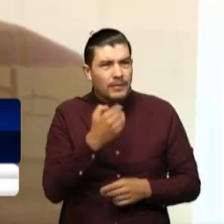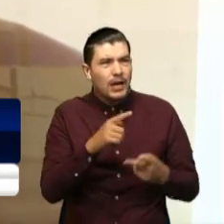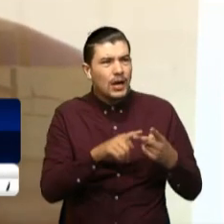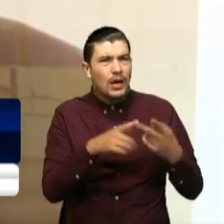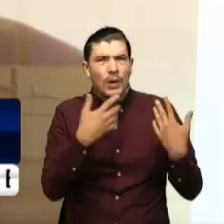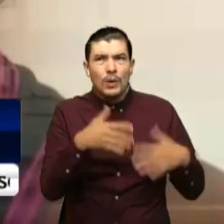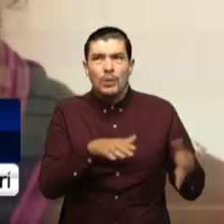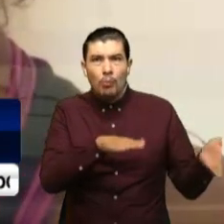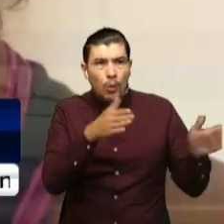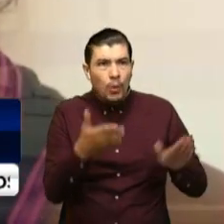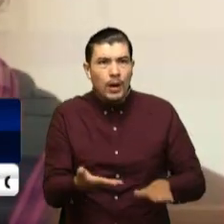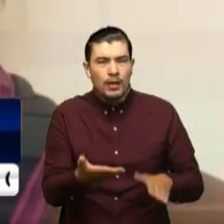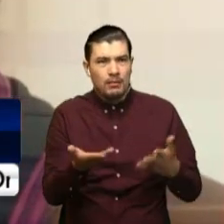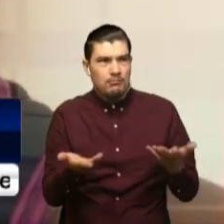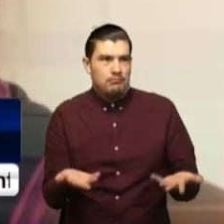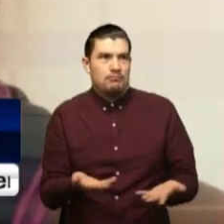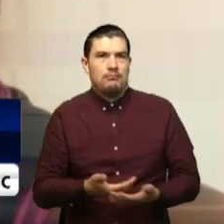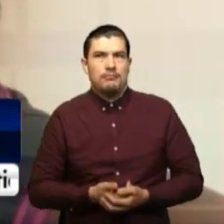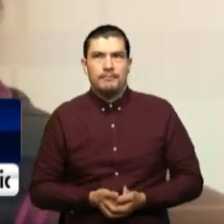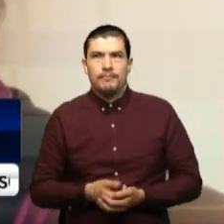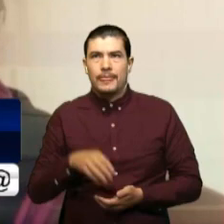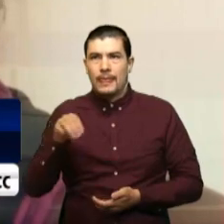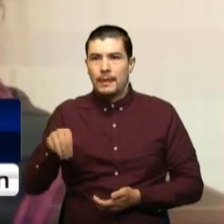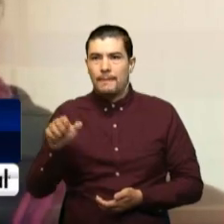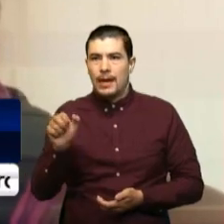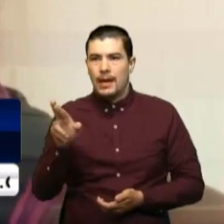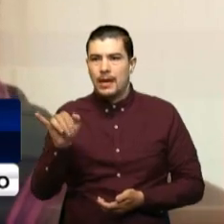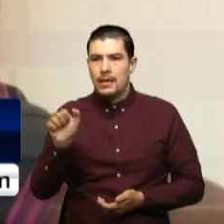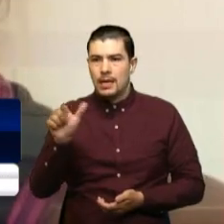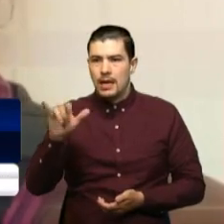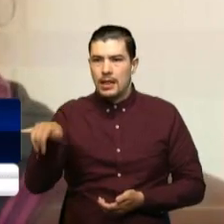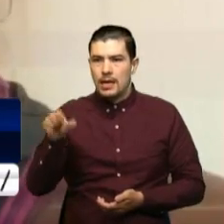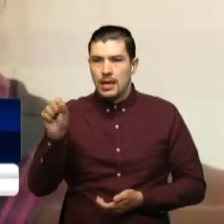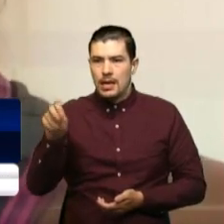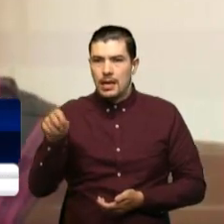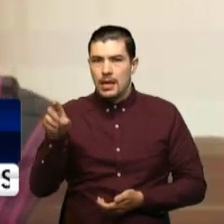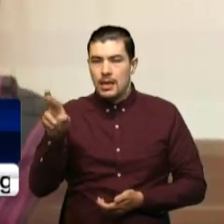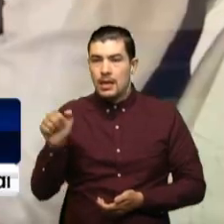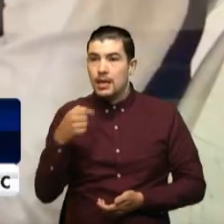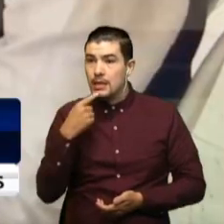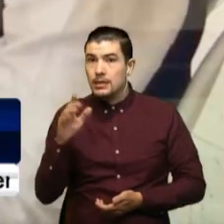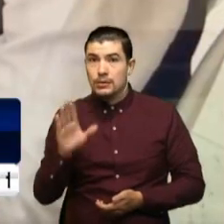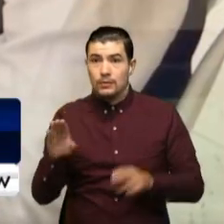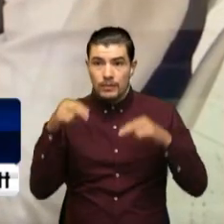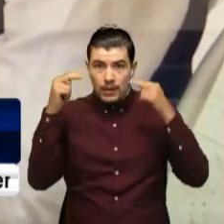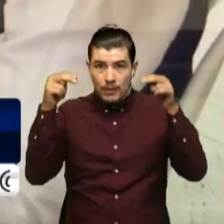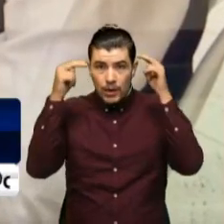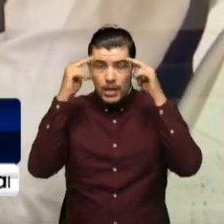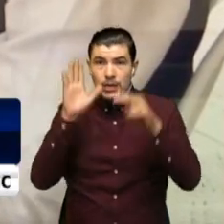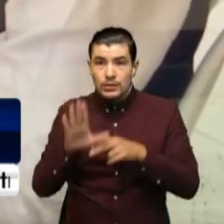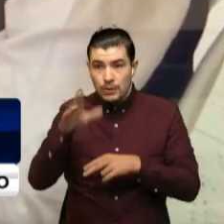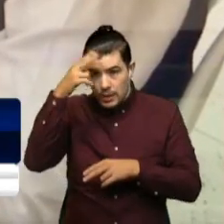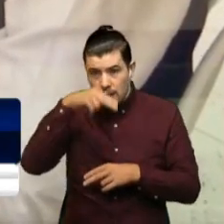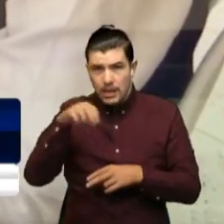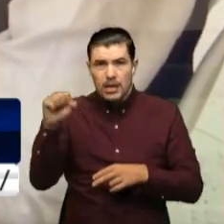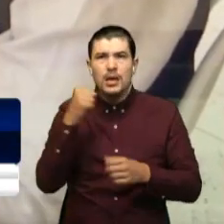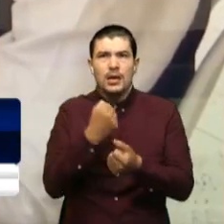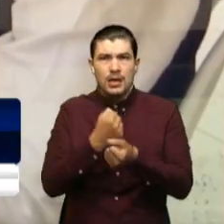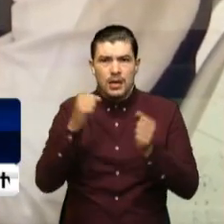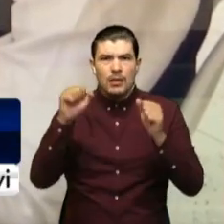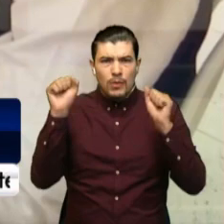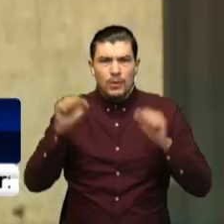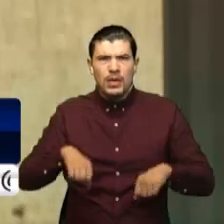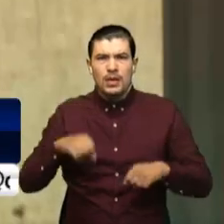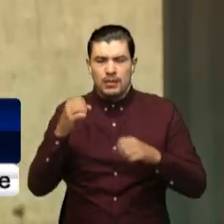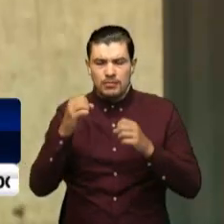estaba muerta maría alejandra afirma que por la memoria de su hija fallecida hará lo imposible para vencer su